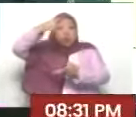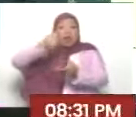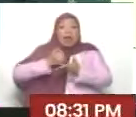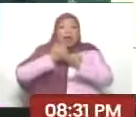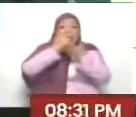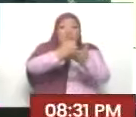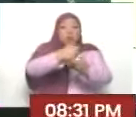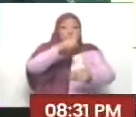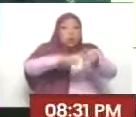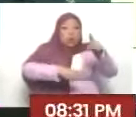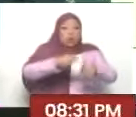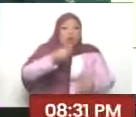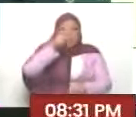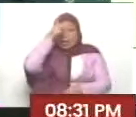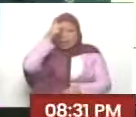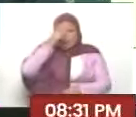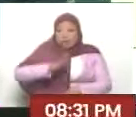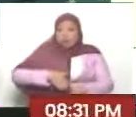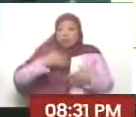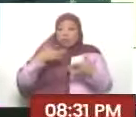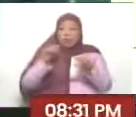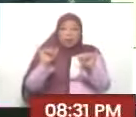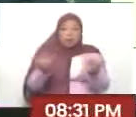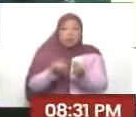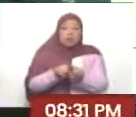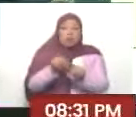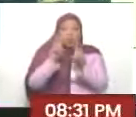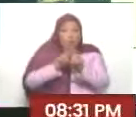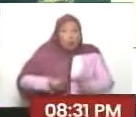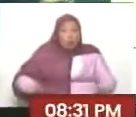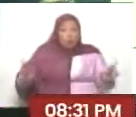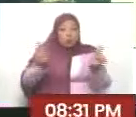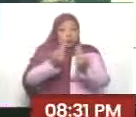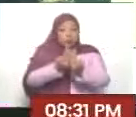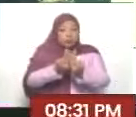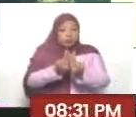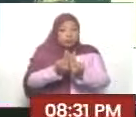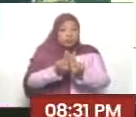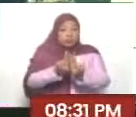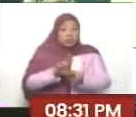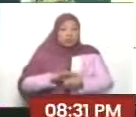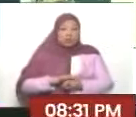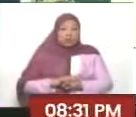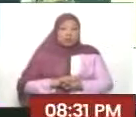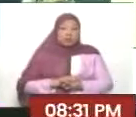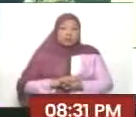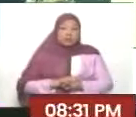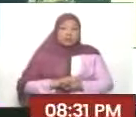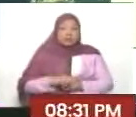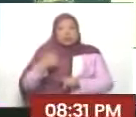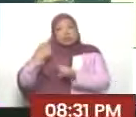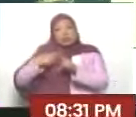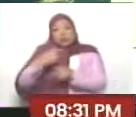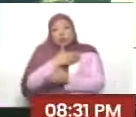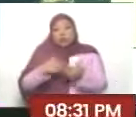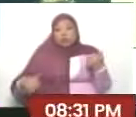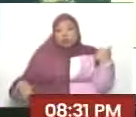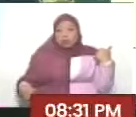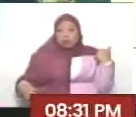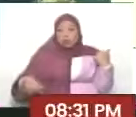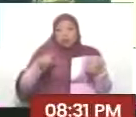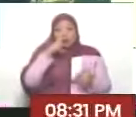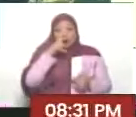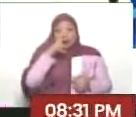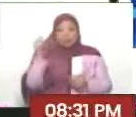porque ni siquiera Egipto ha permitido el paso de la misma, ni la ONU lo ha permitido. Bueno, nosotros estuvimos hablando entre varios presidentes y primeros